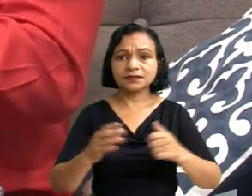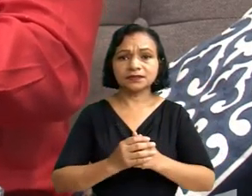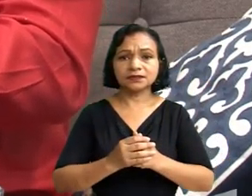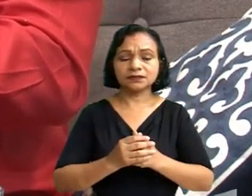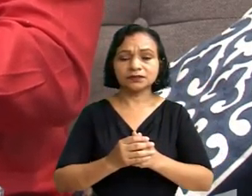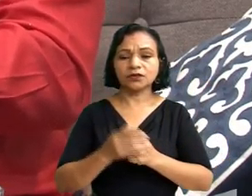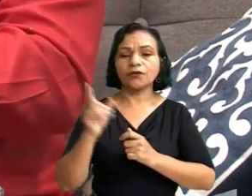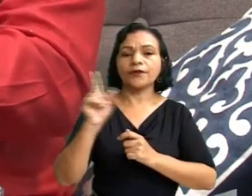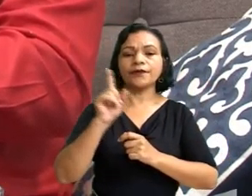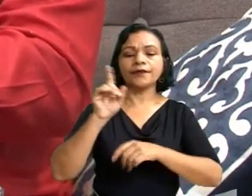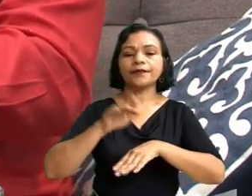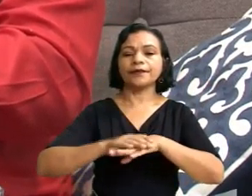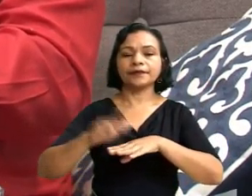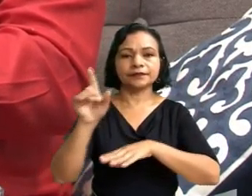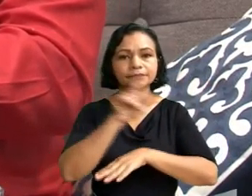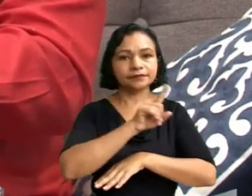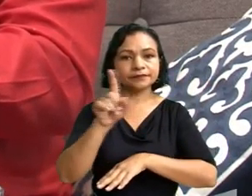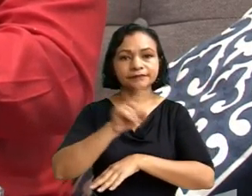impunidad